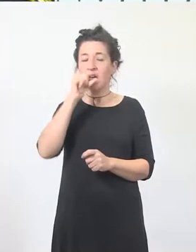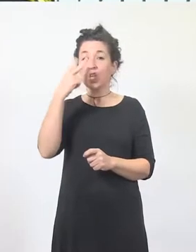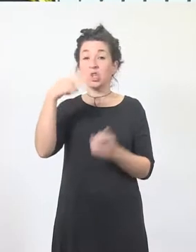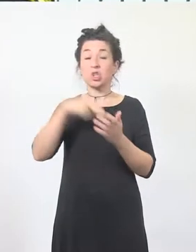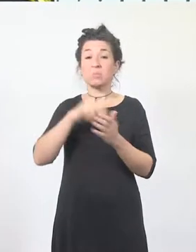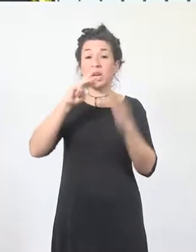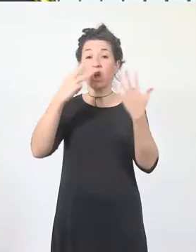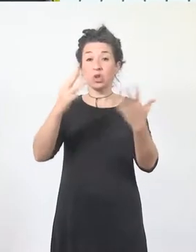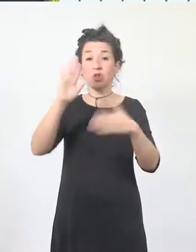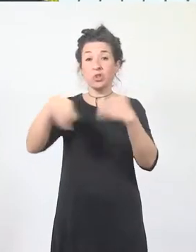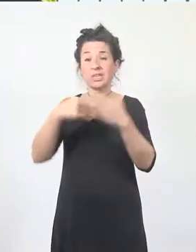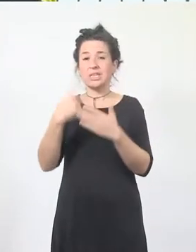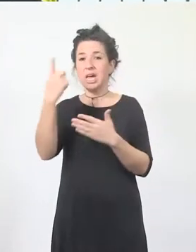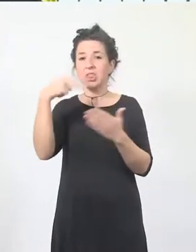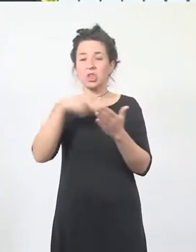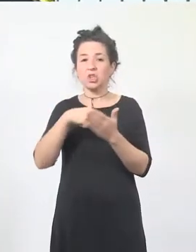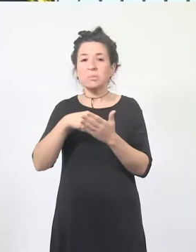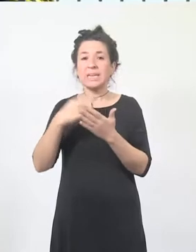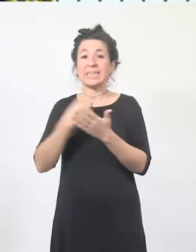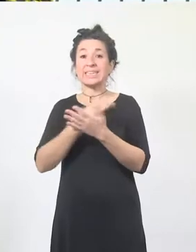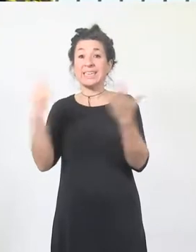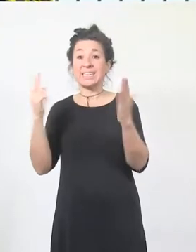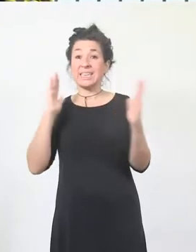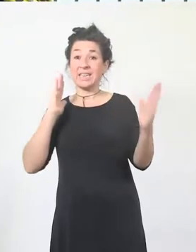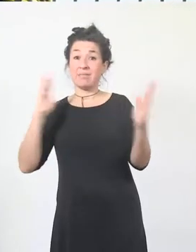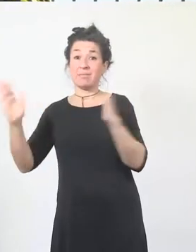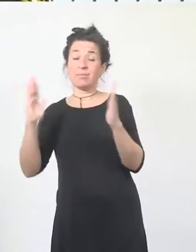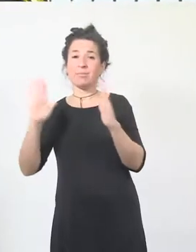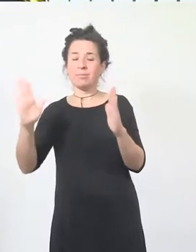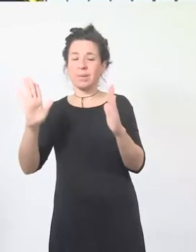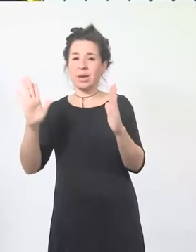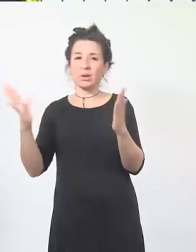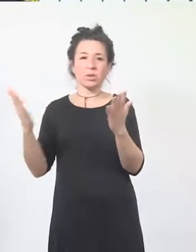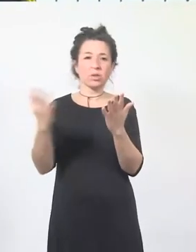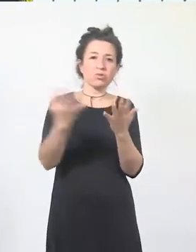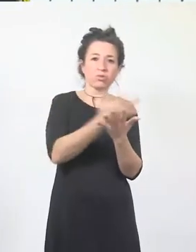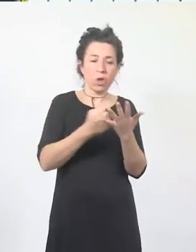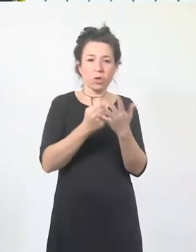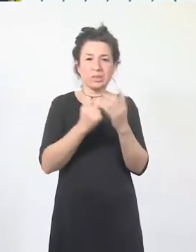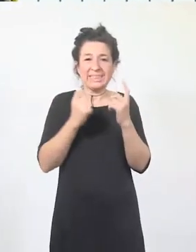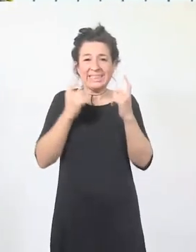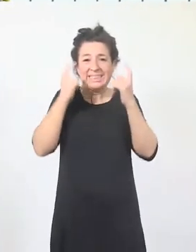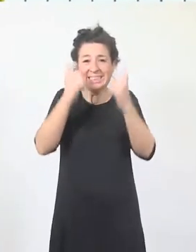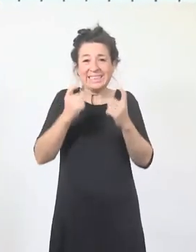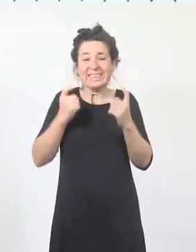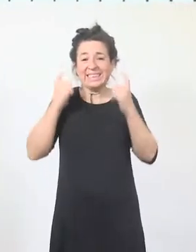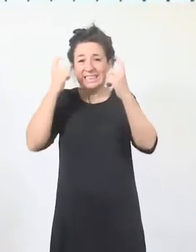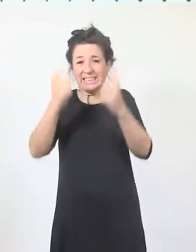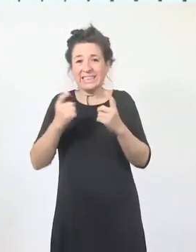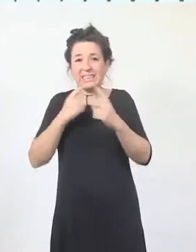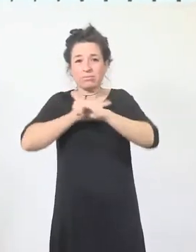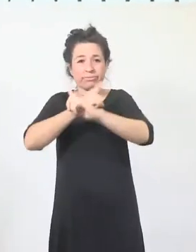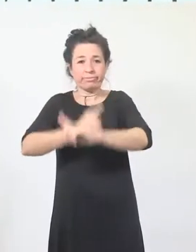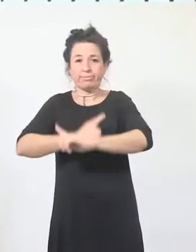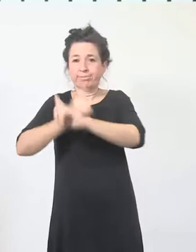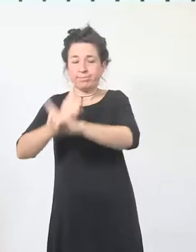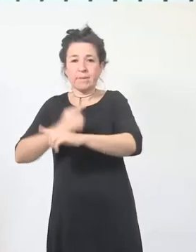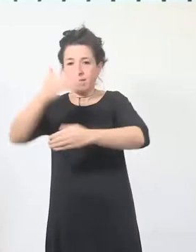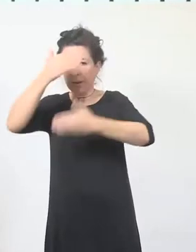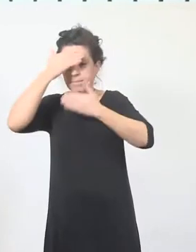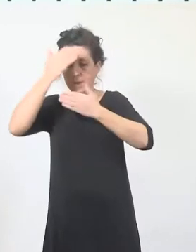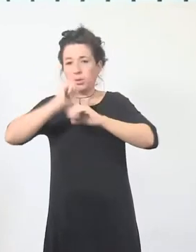hasta 2017, pero realmente todos sus intentos han sido rechazados por